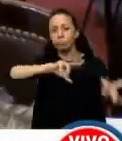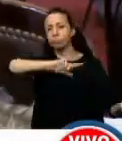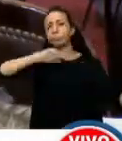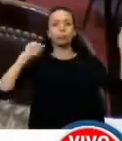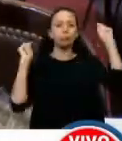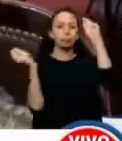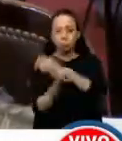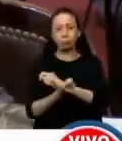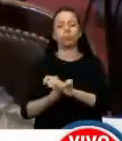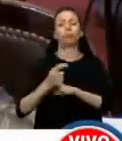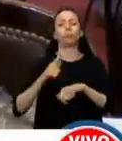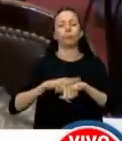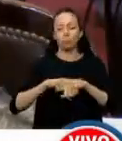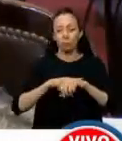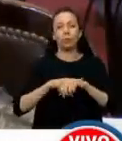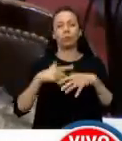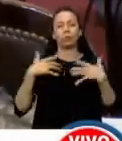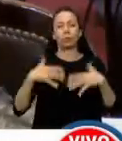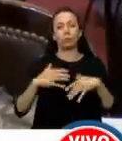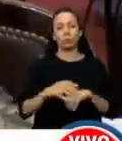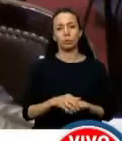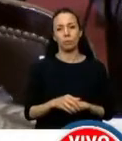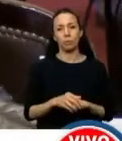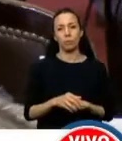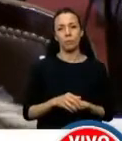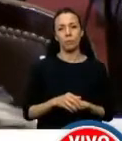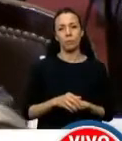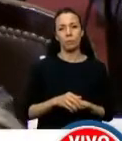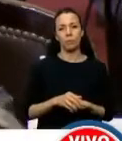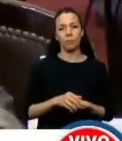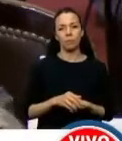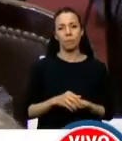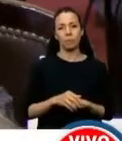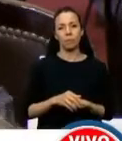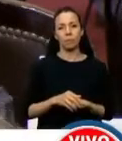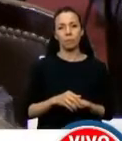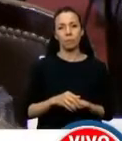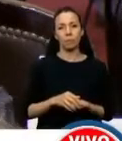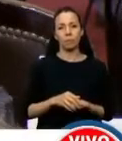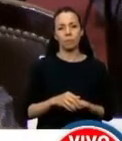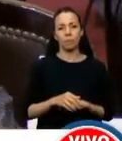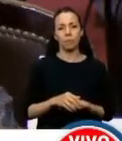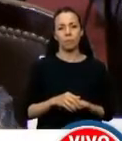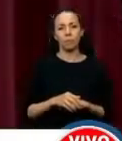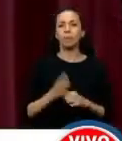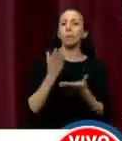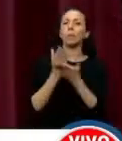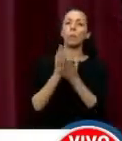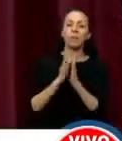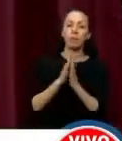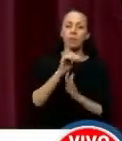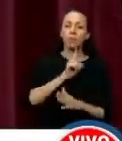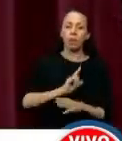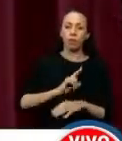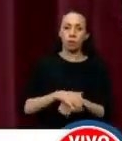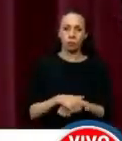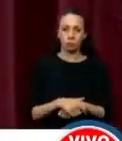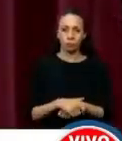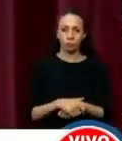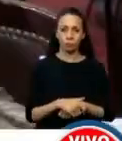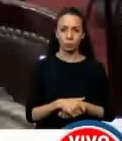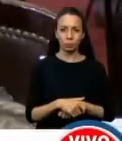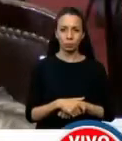trabajando en varios. Vos sabés que nosotros venimos insistiendo mucho con la línea de que la paguen los que la fugaron. Por lo tanto, desde el Frente Patria Grande vamos a plantear